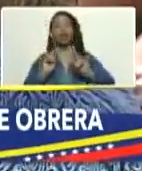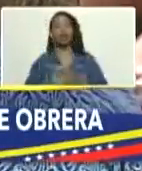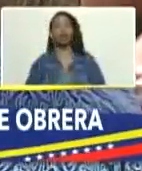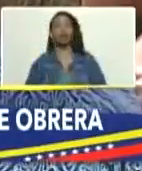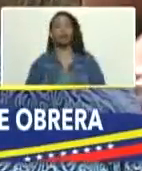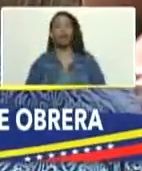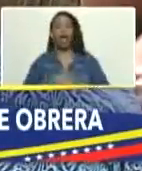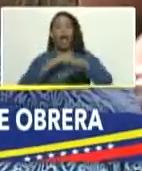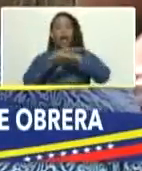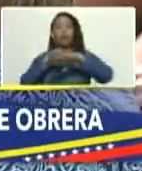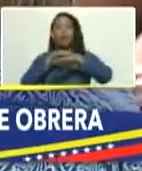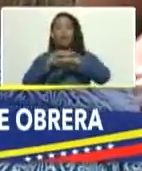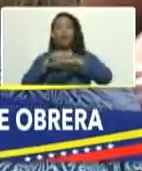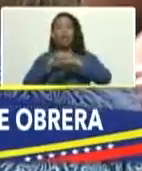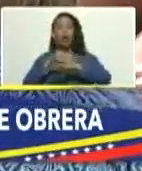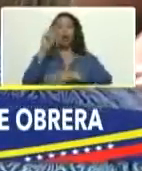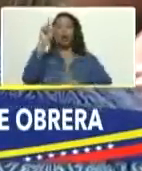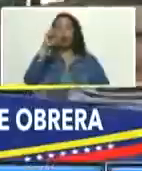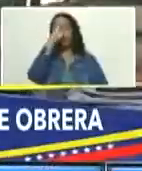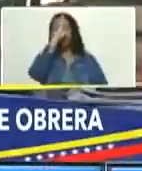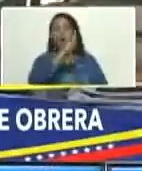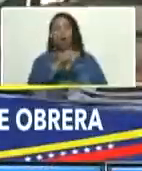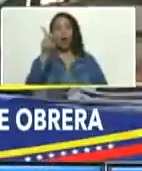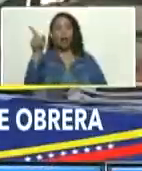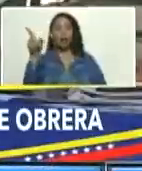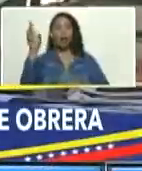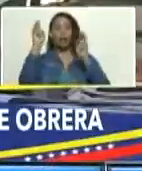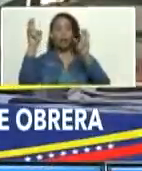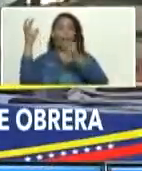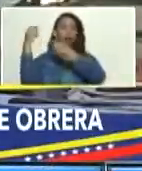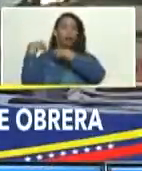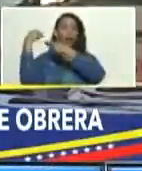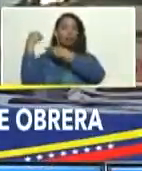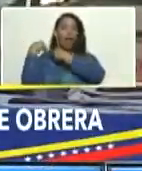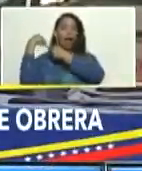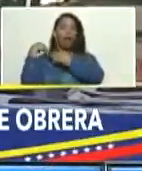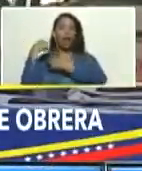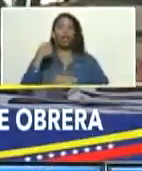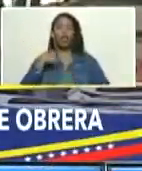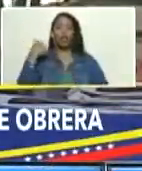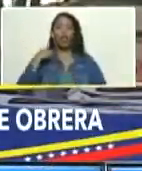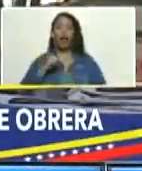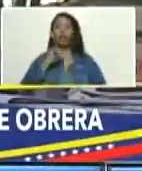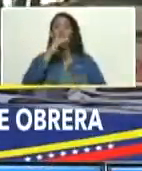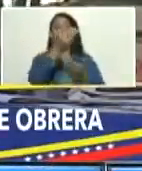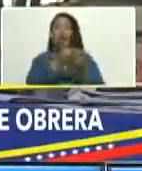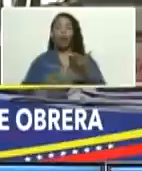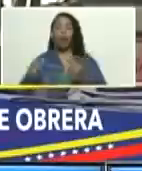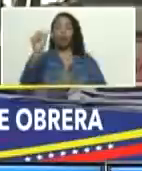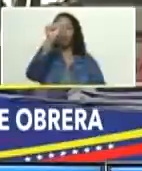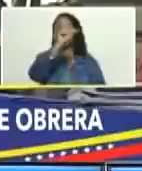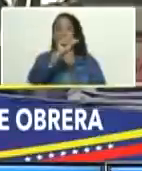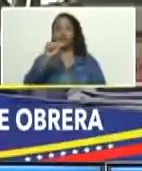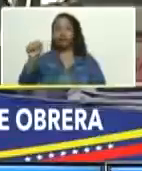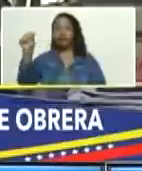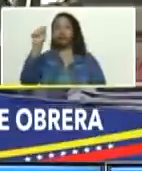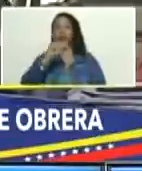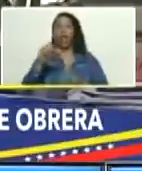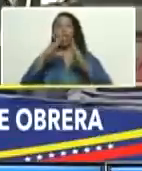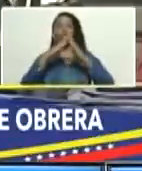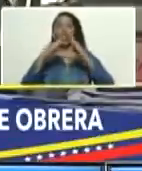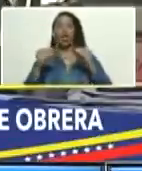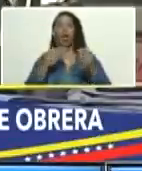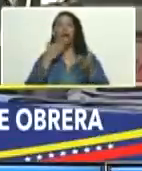Que me integren a mí directamente en esa instancia. Y que yo tenga informe semanal de todas